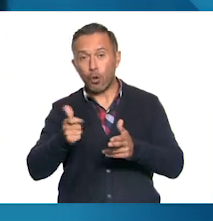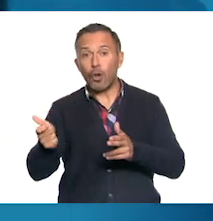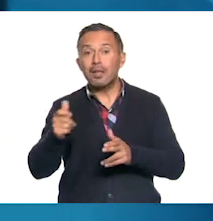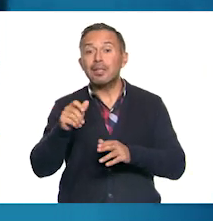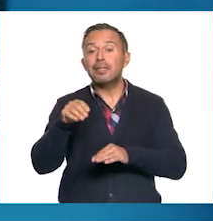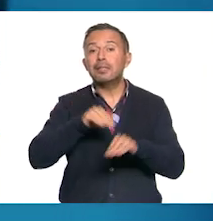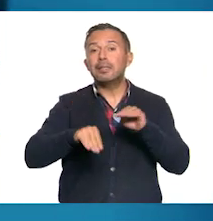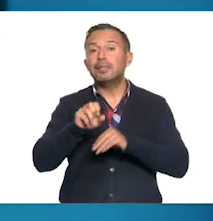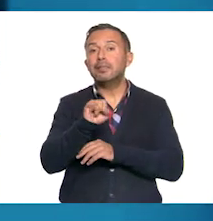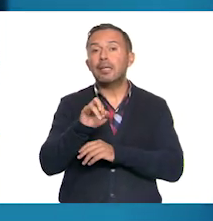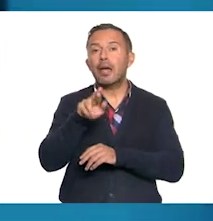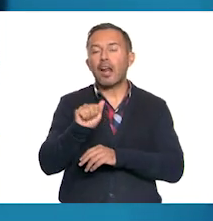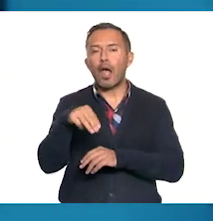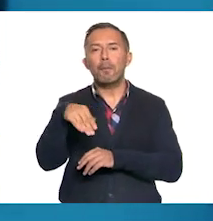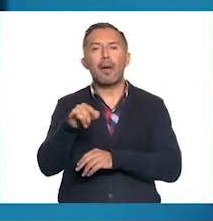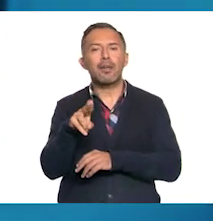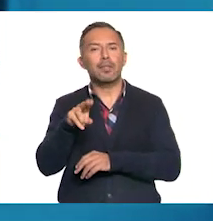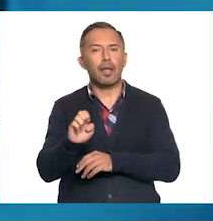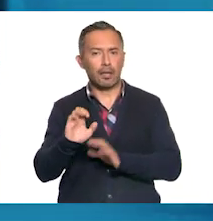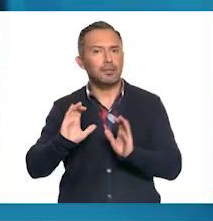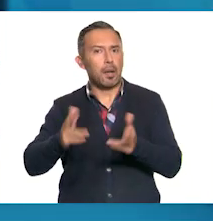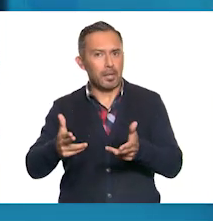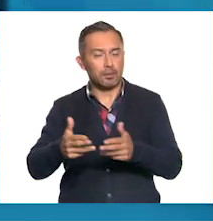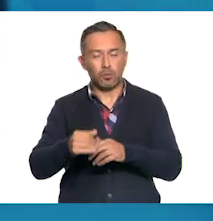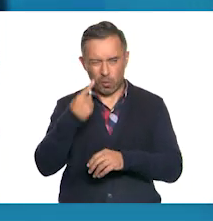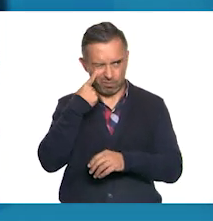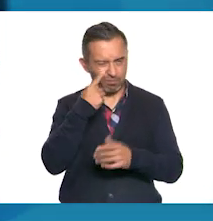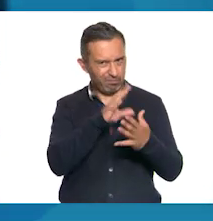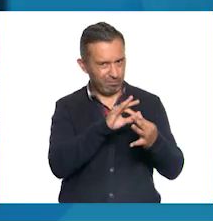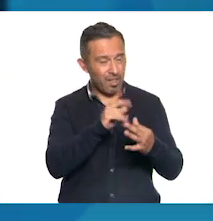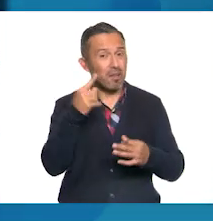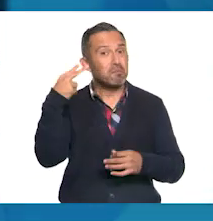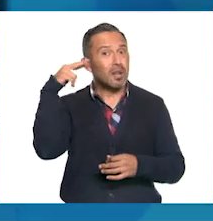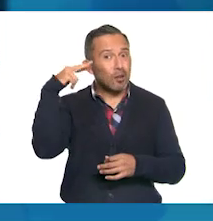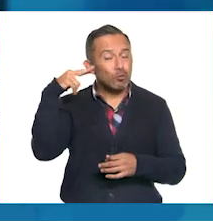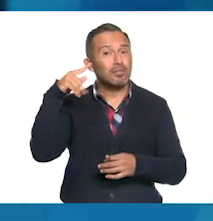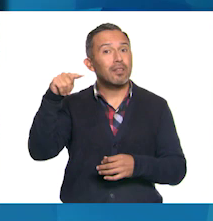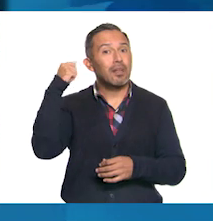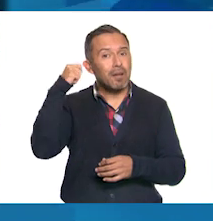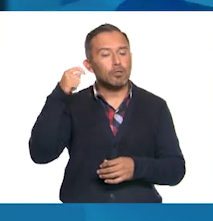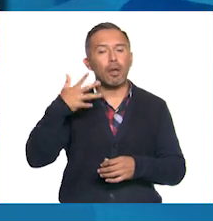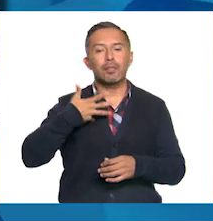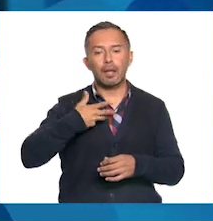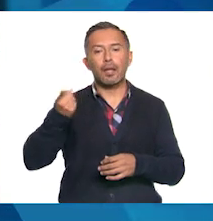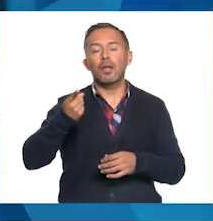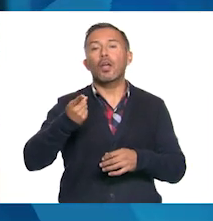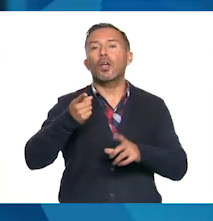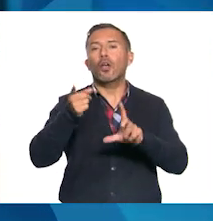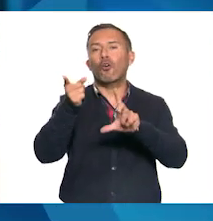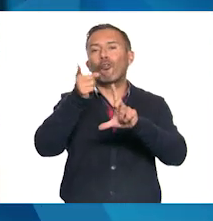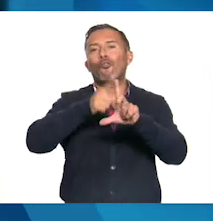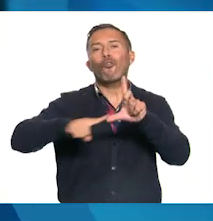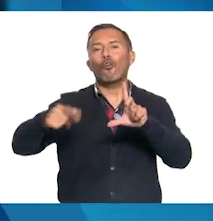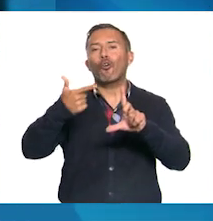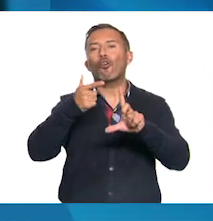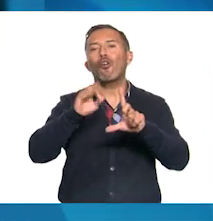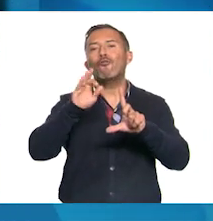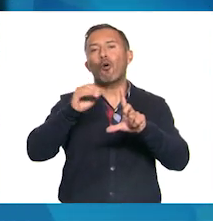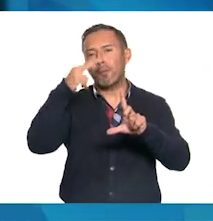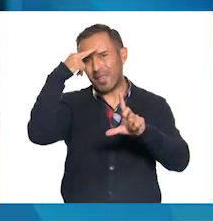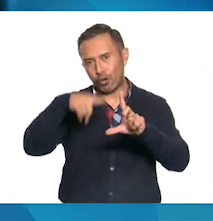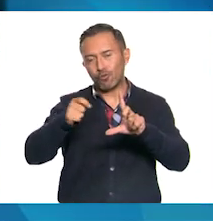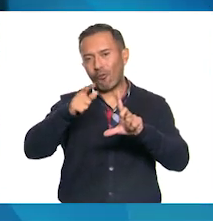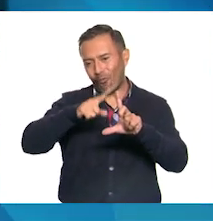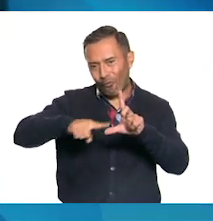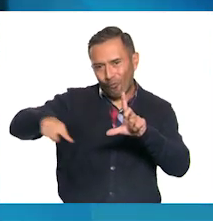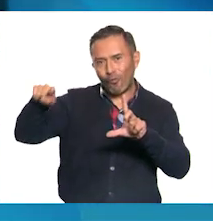Chiapas. Yo quiero decir que como Veracruz y Tabasco tienen costas con el Golfo de México, son parte de la llanura costera del